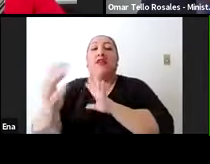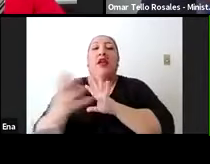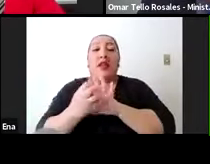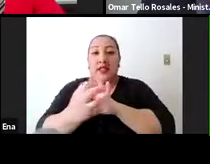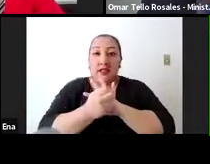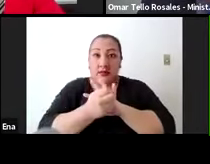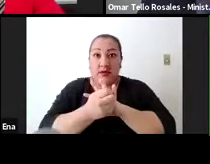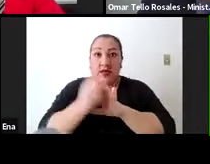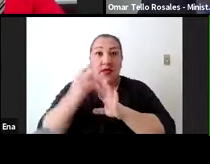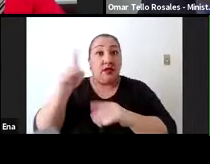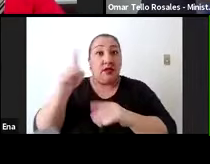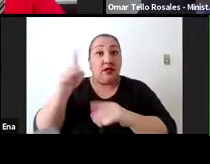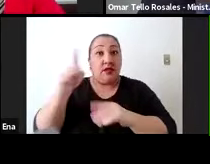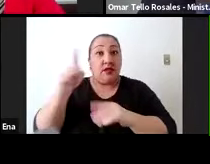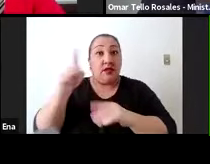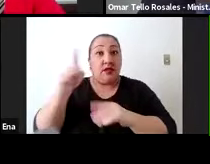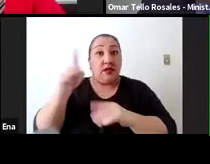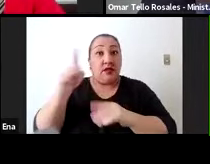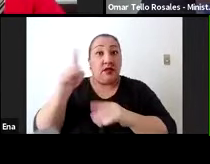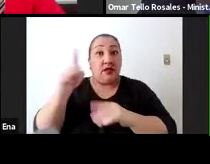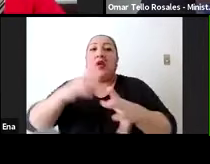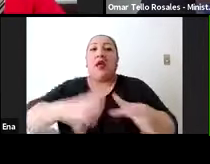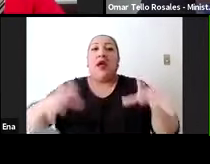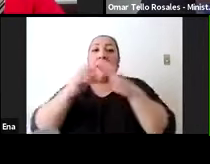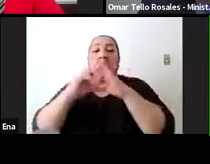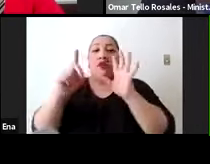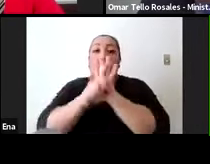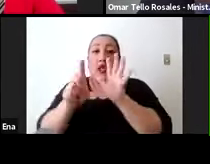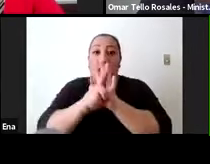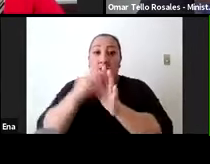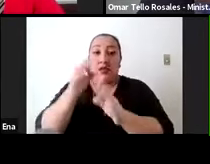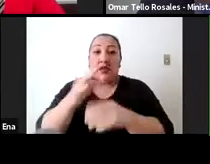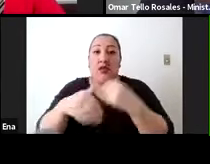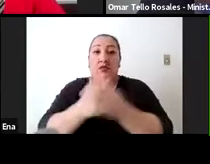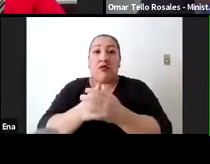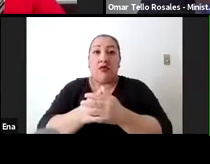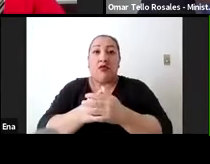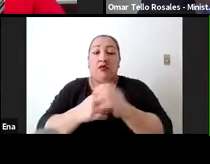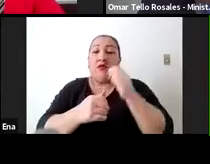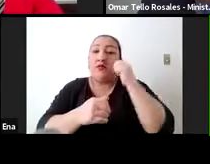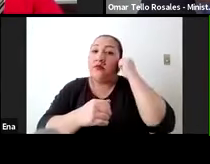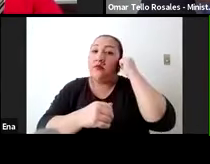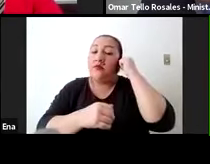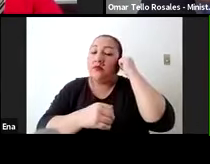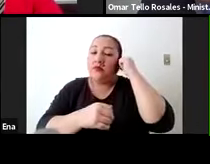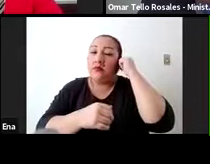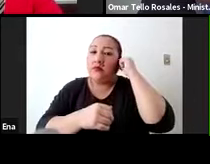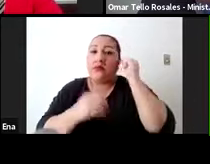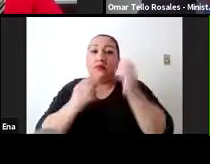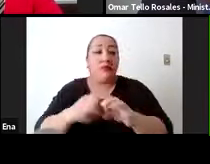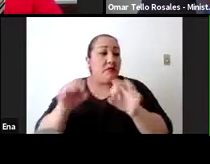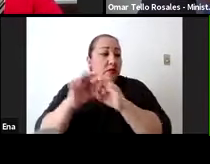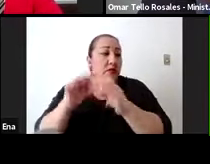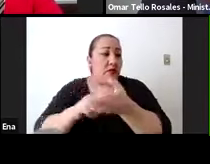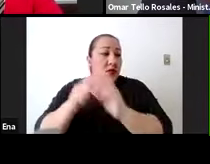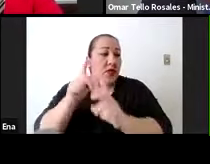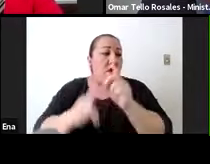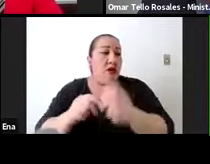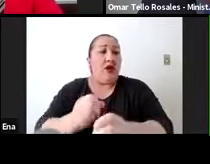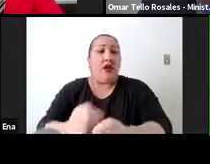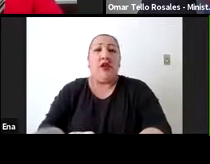familiares, según los datos que nos ha dado el señor Hernán Díaz. Lo importante es que estos casos ya están en manos de la Fiscalía y cada